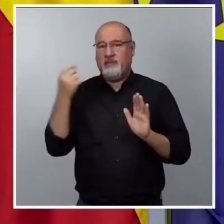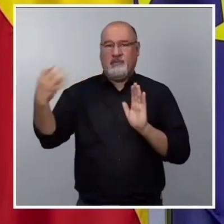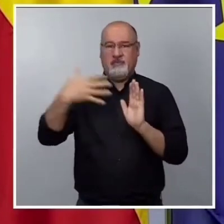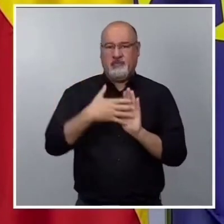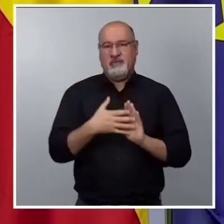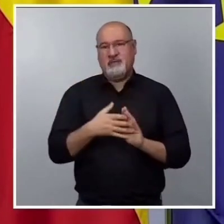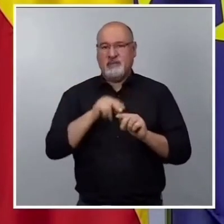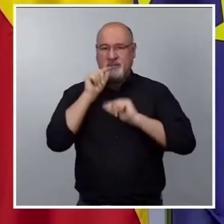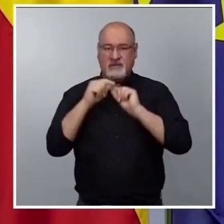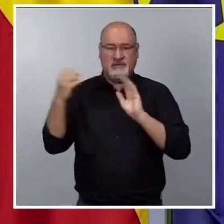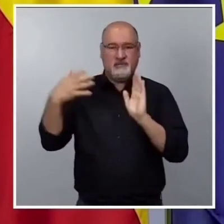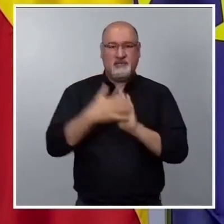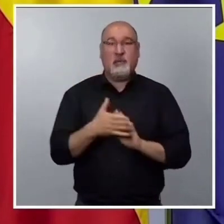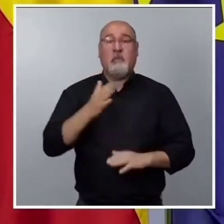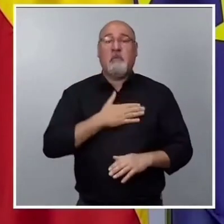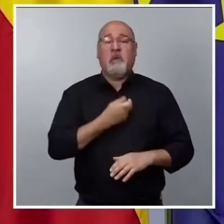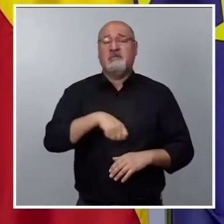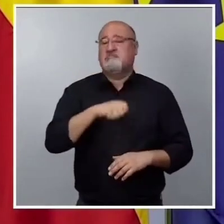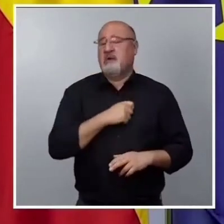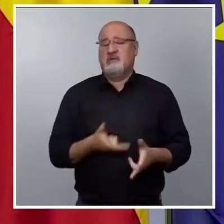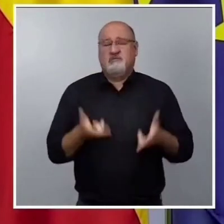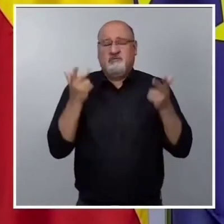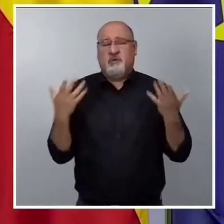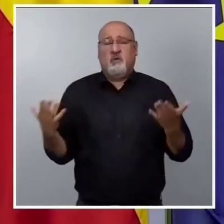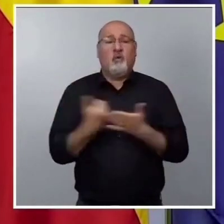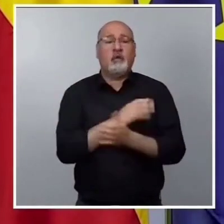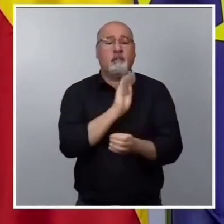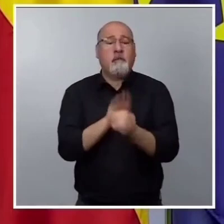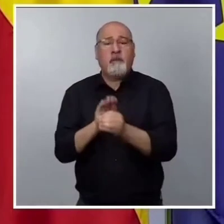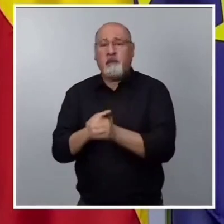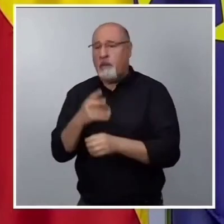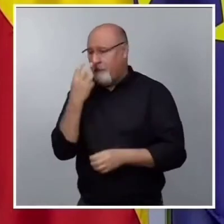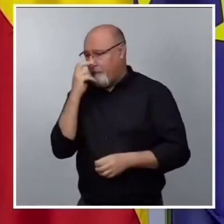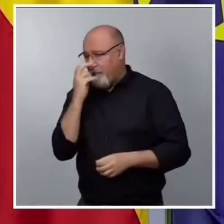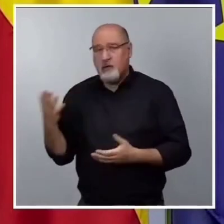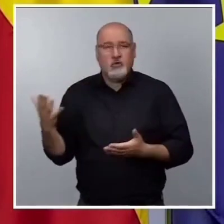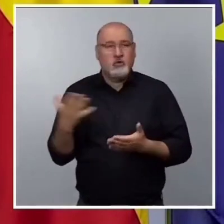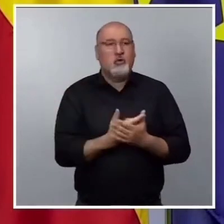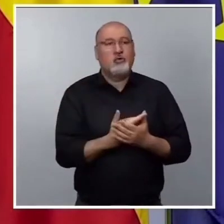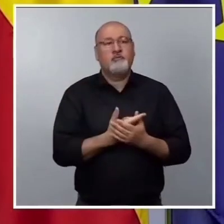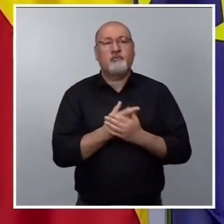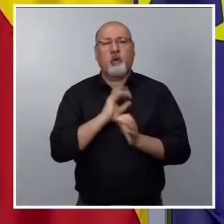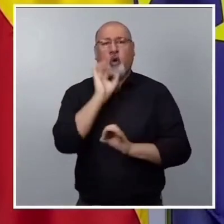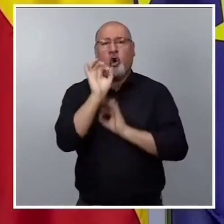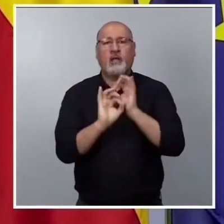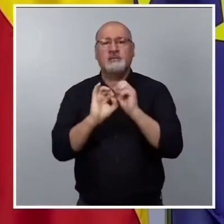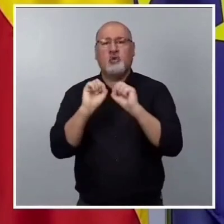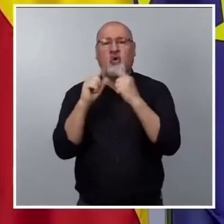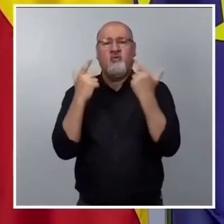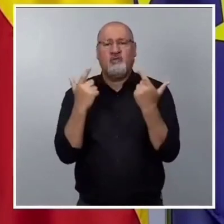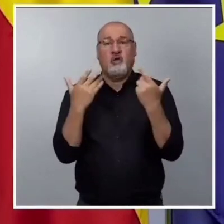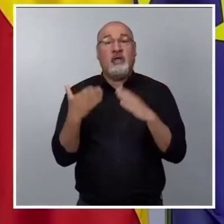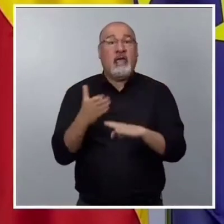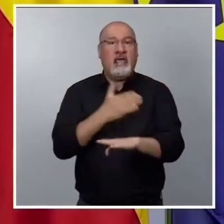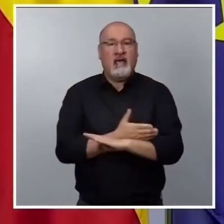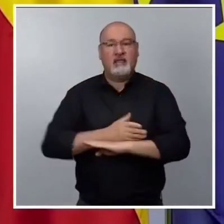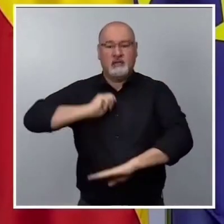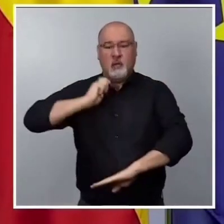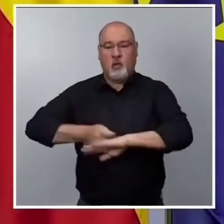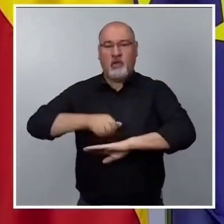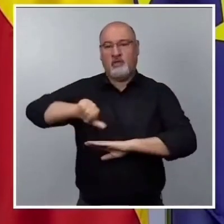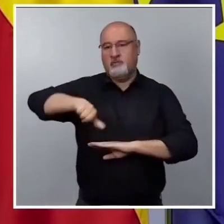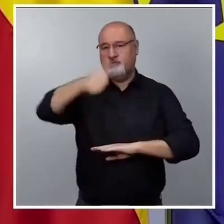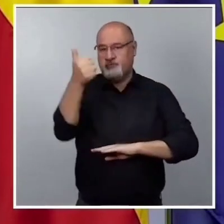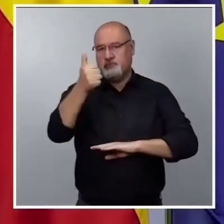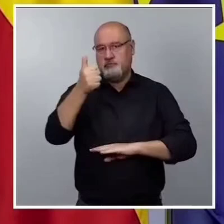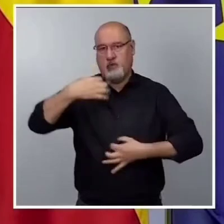nuestra todas las intervenciones se producen por organismos oficiales y con autorización judicial de tal manera que en este caso que